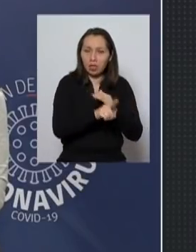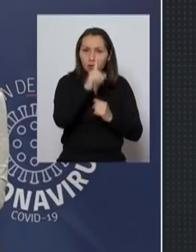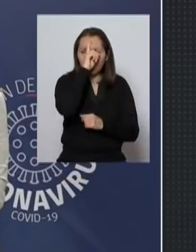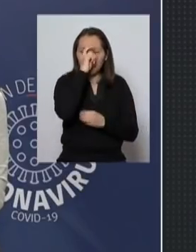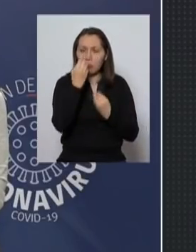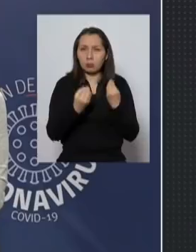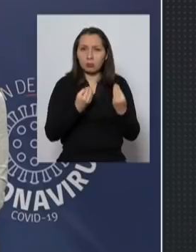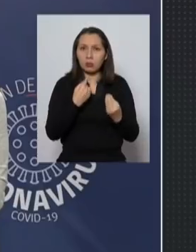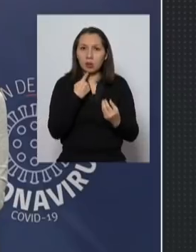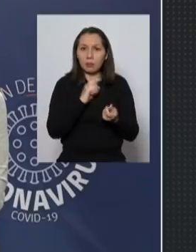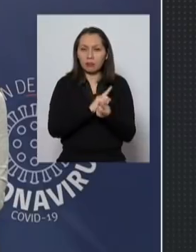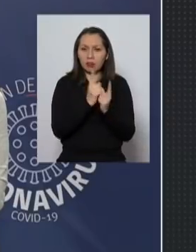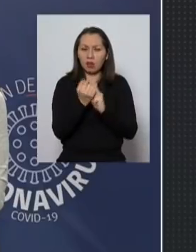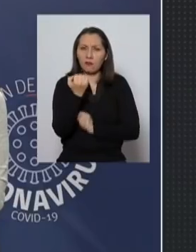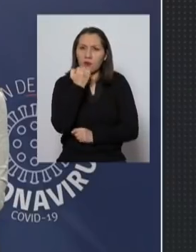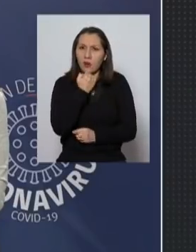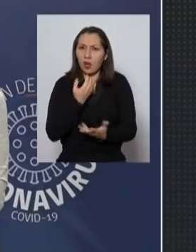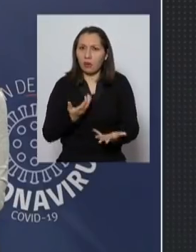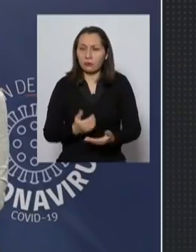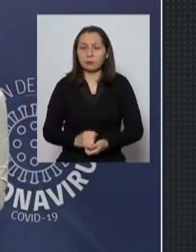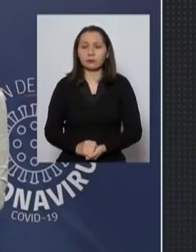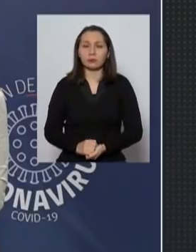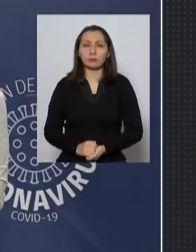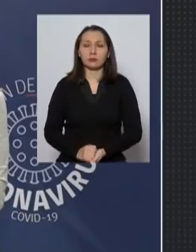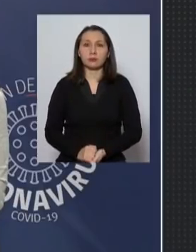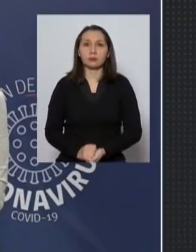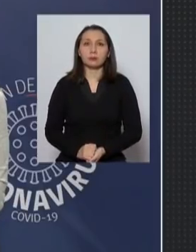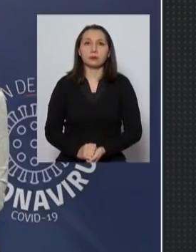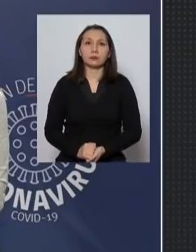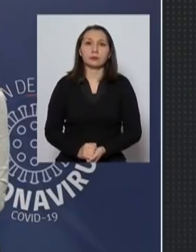produce esa situación también?